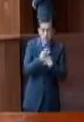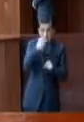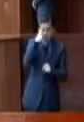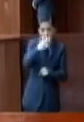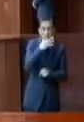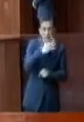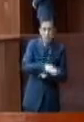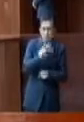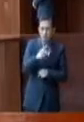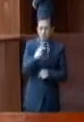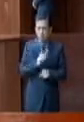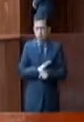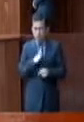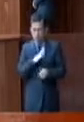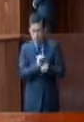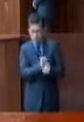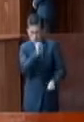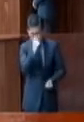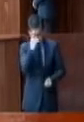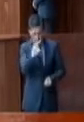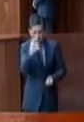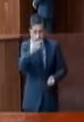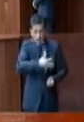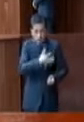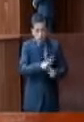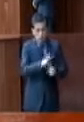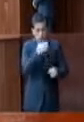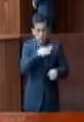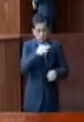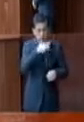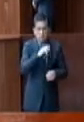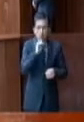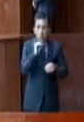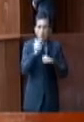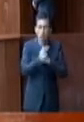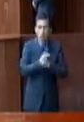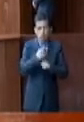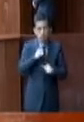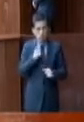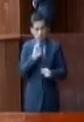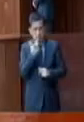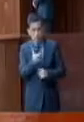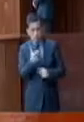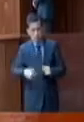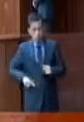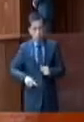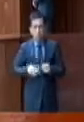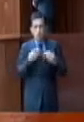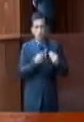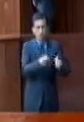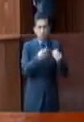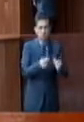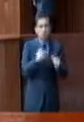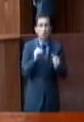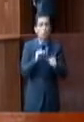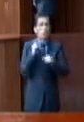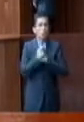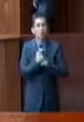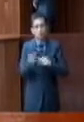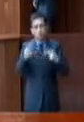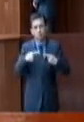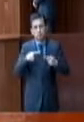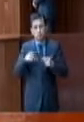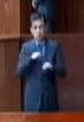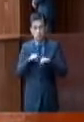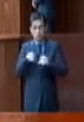respecto a la realización de estos y menos aún el uso indebido de recursos públicos o la promoción personalizada de algún servidor por tanto se